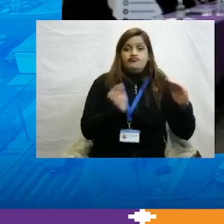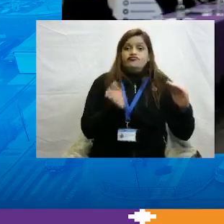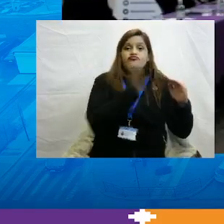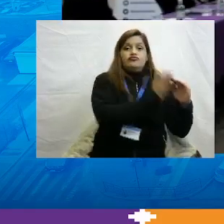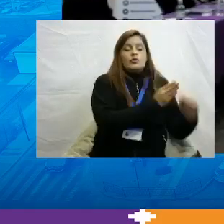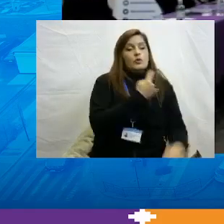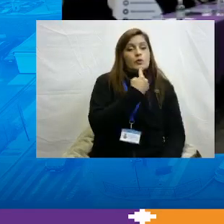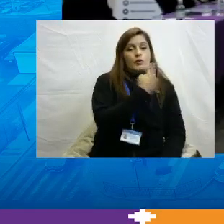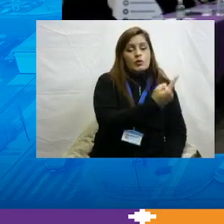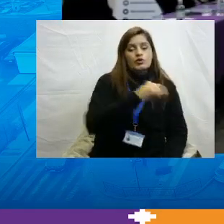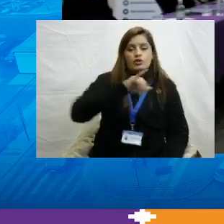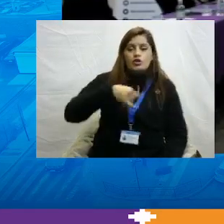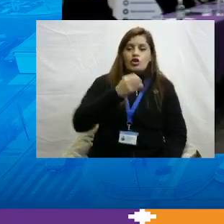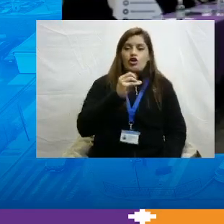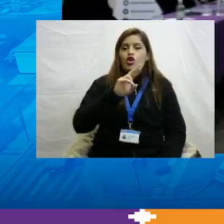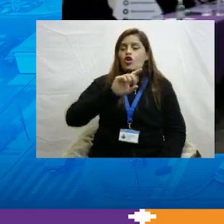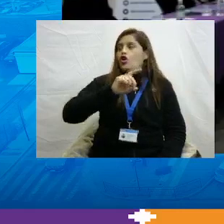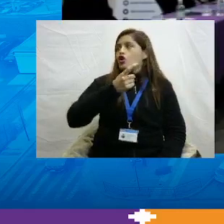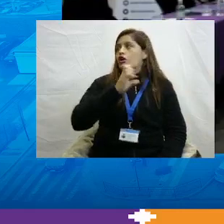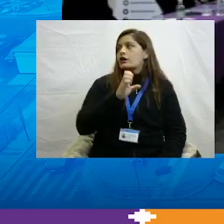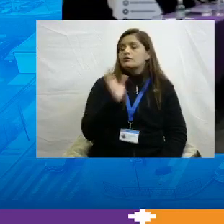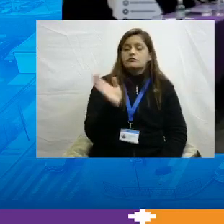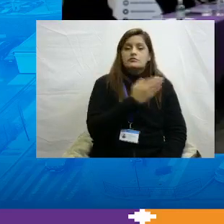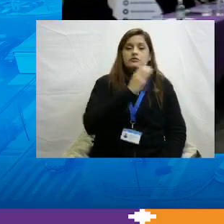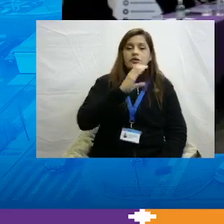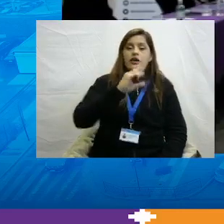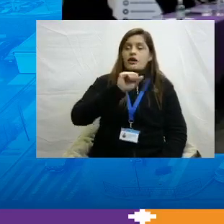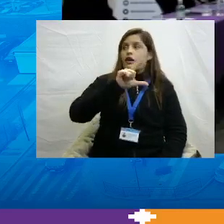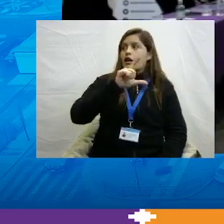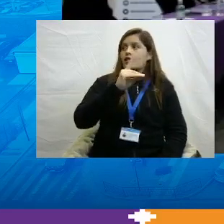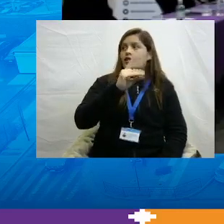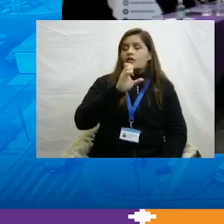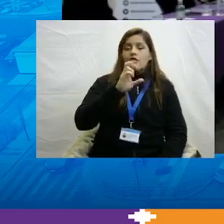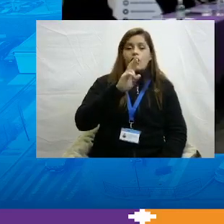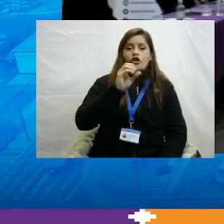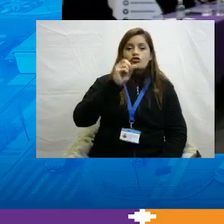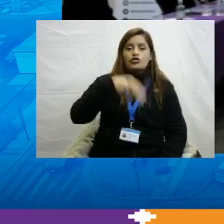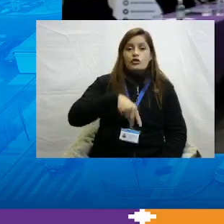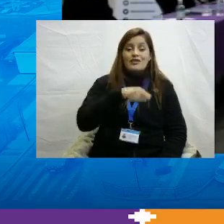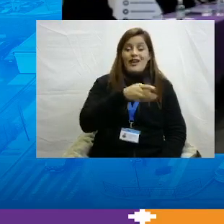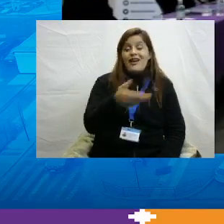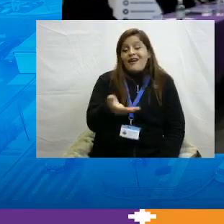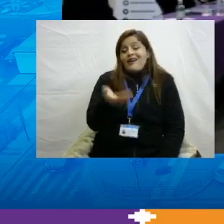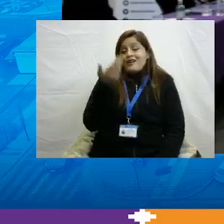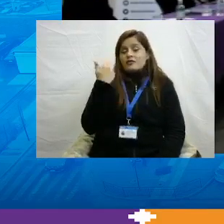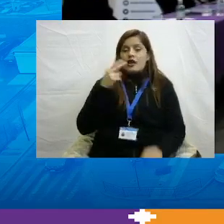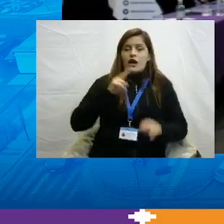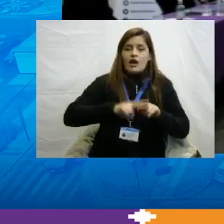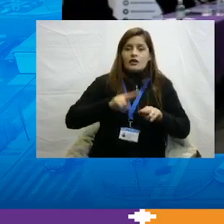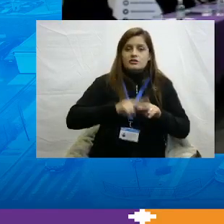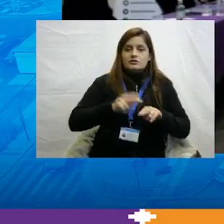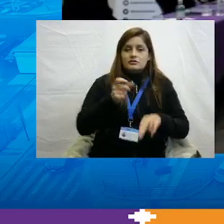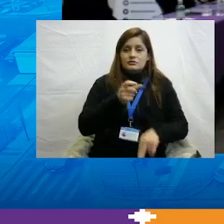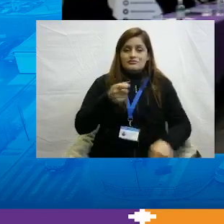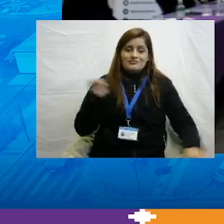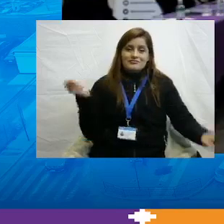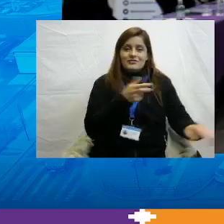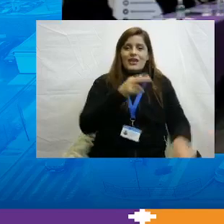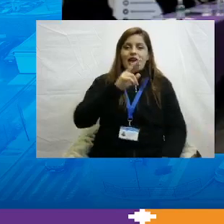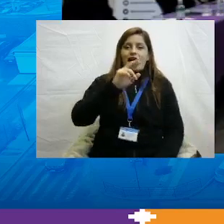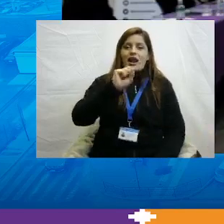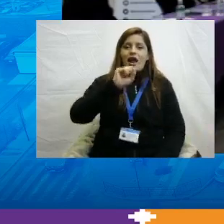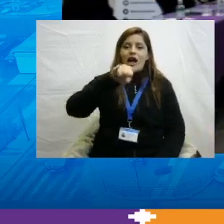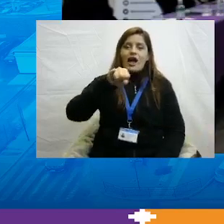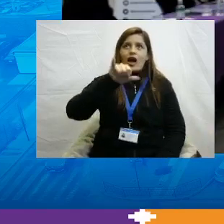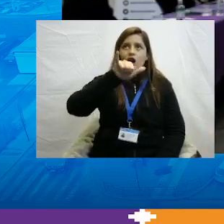el señor don Jorge Calderón Gómez, quien manifiesta que esta propiedad antiguamente funcionaba como cancha de rayuela y hace 10 años